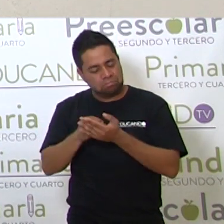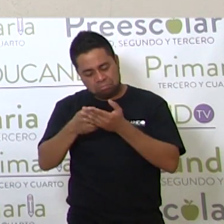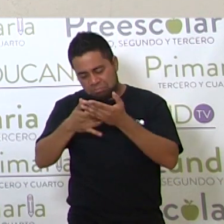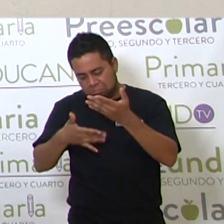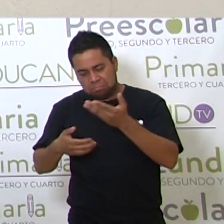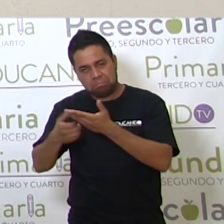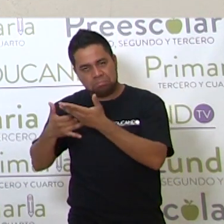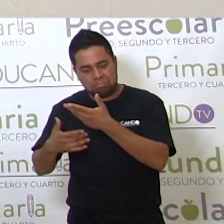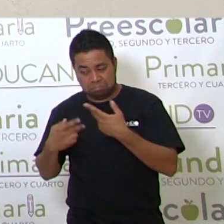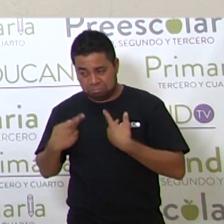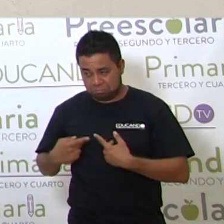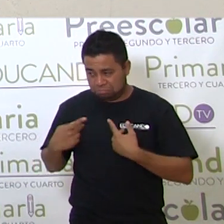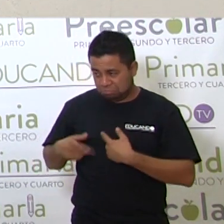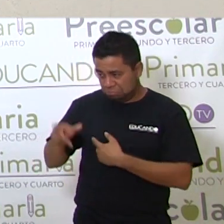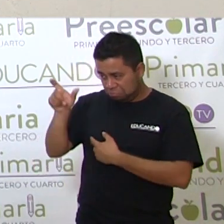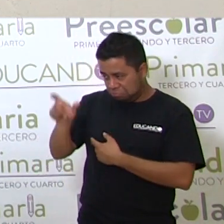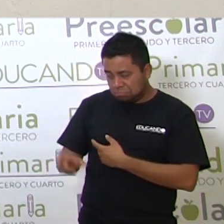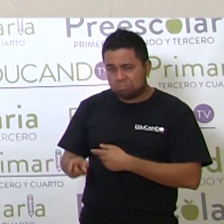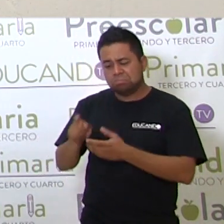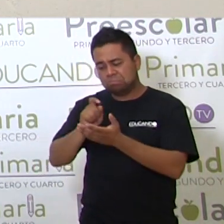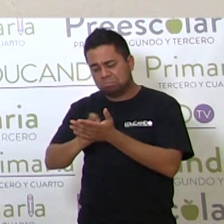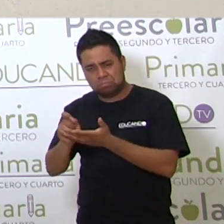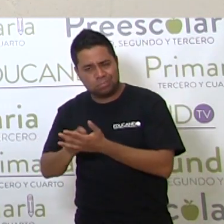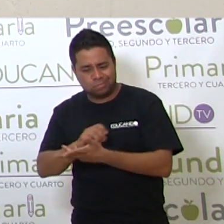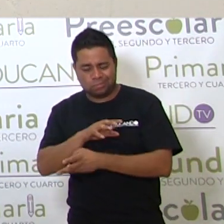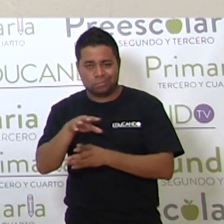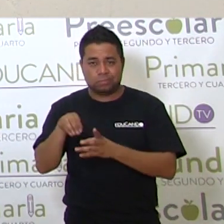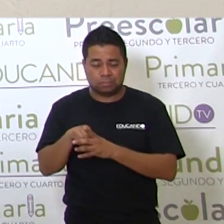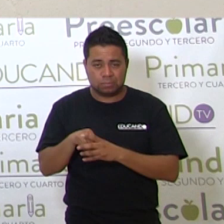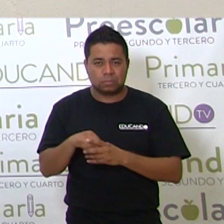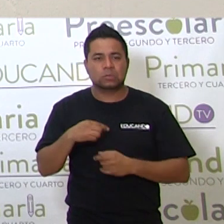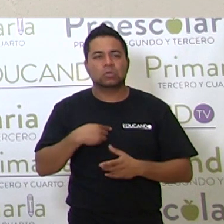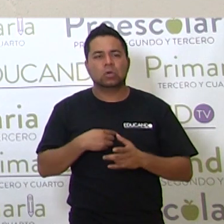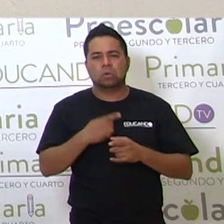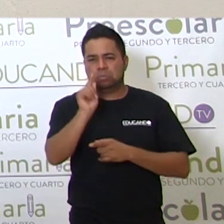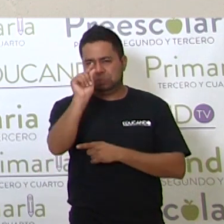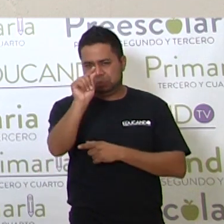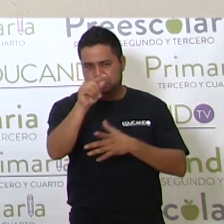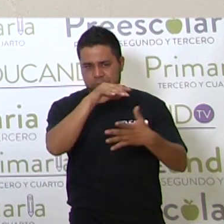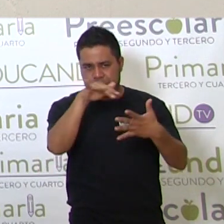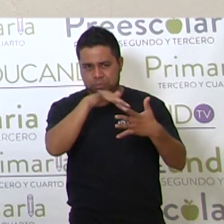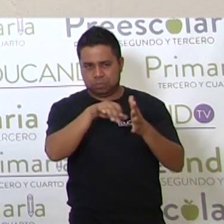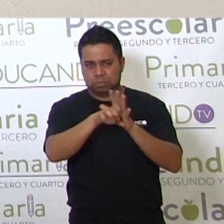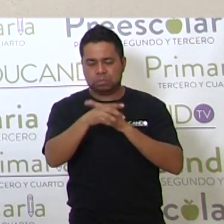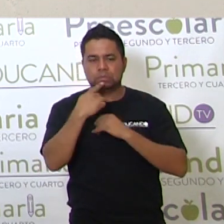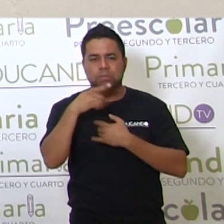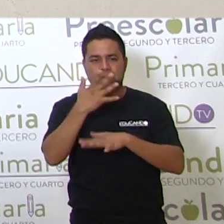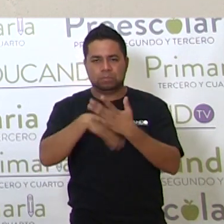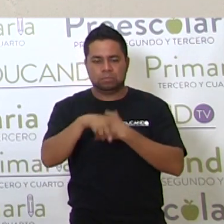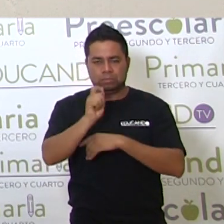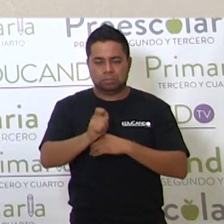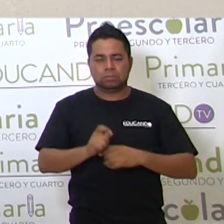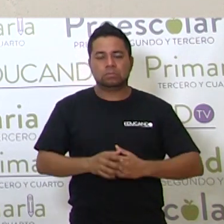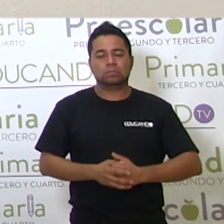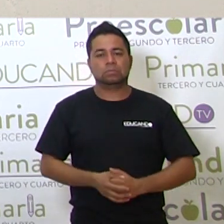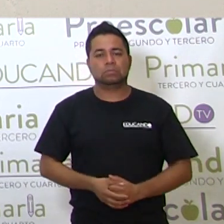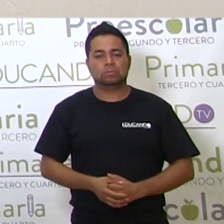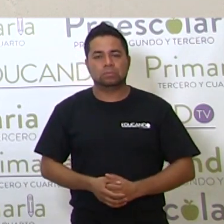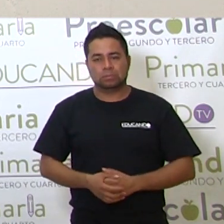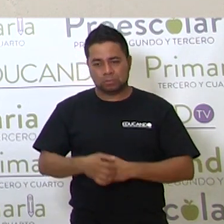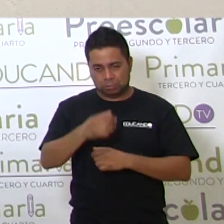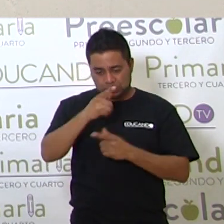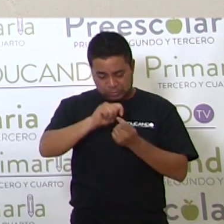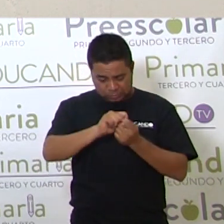los personajes. Y les voy a leer, por ejemplo, dice, traducida hoy en día a 11